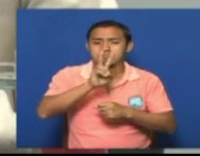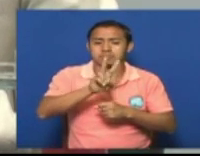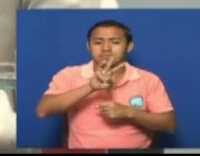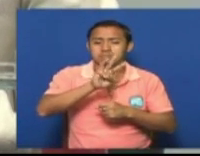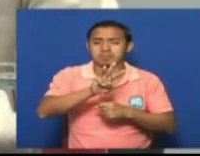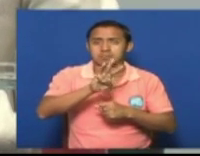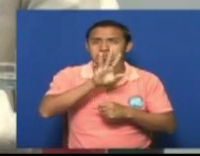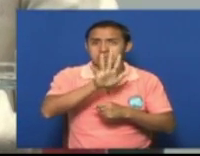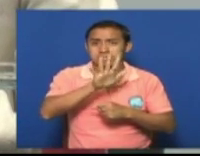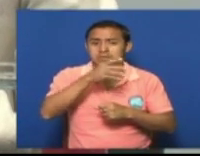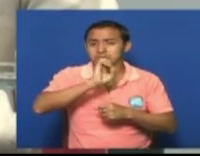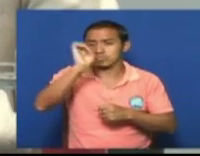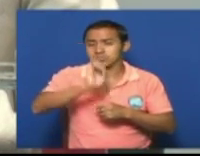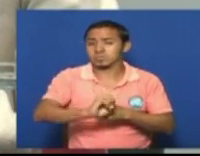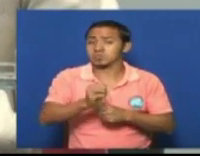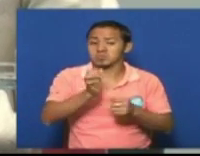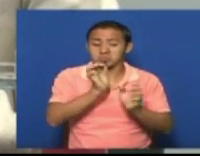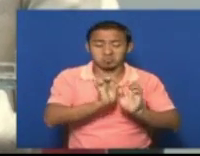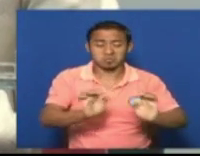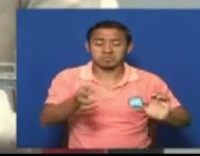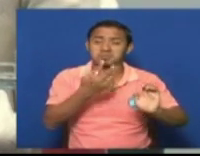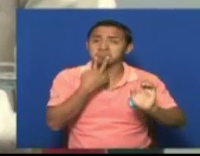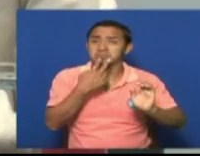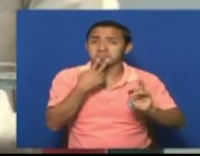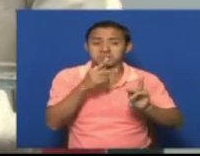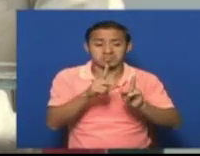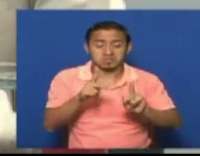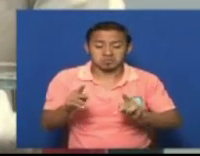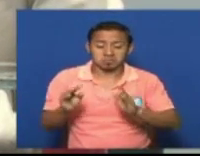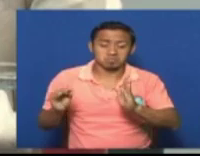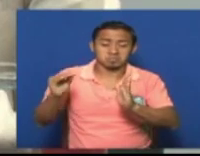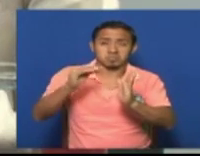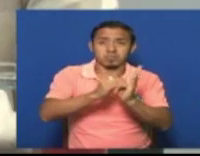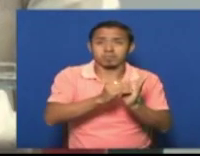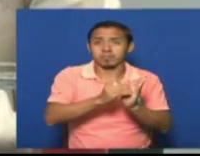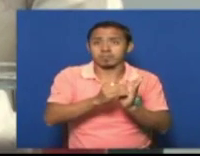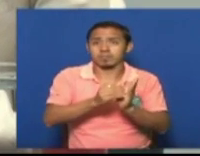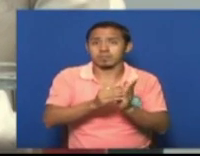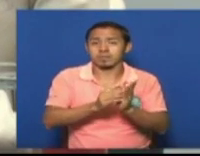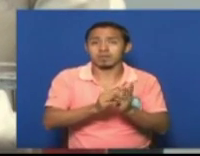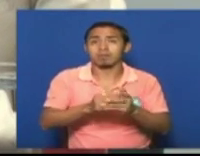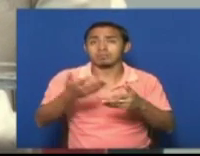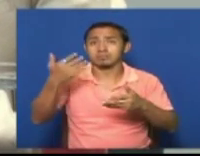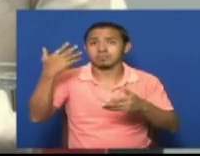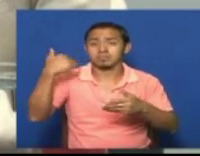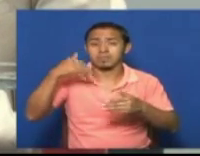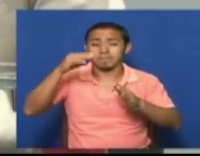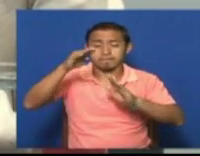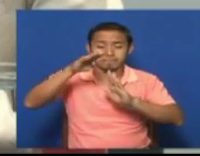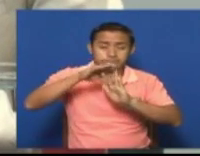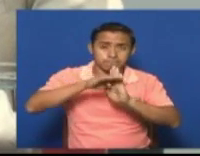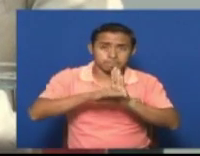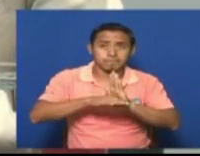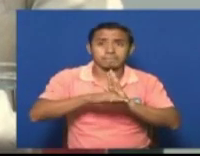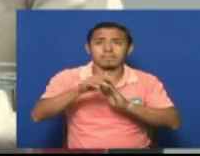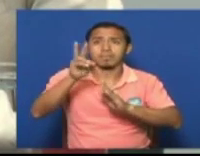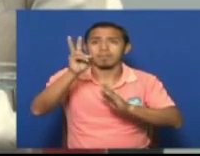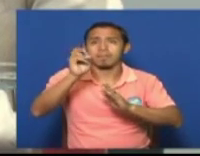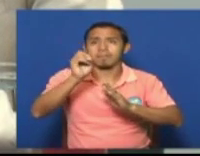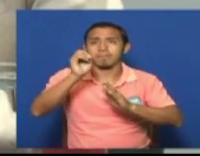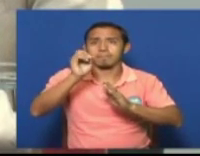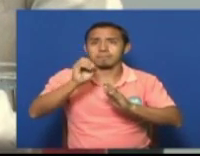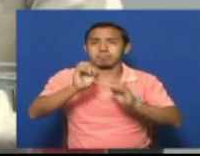niños no inscrito en el registro civil de las personas en el último dato oficial menos del 20 por ciento